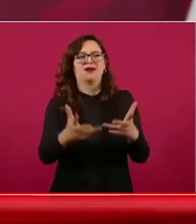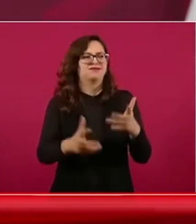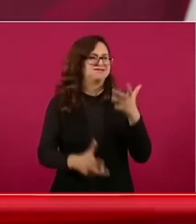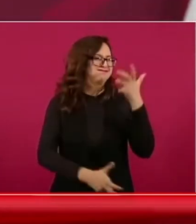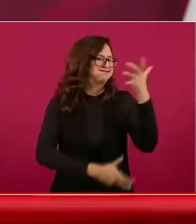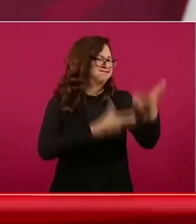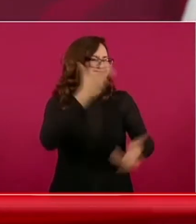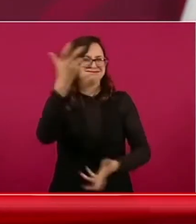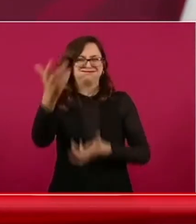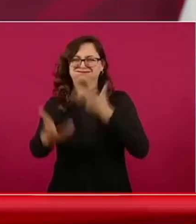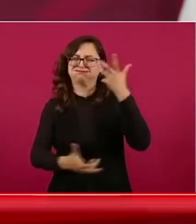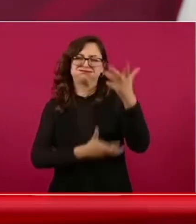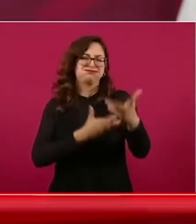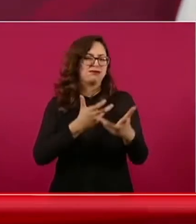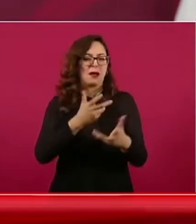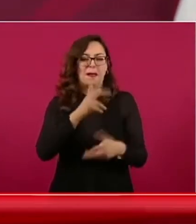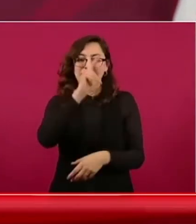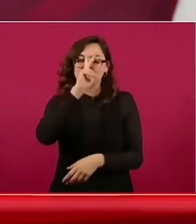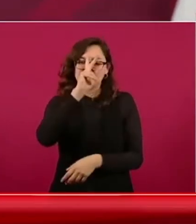lo otro fue